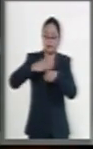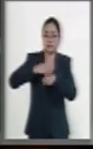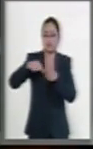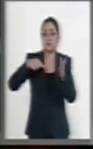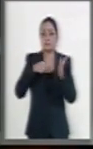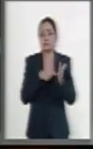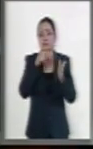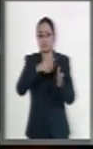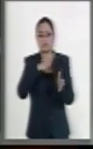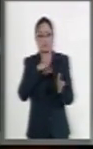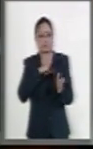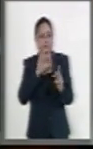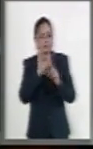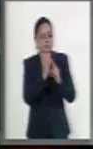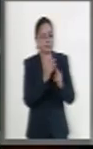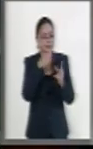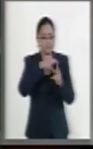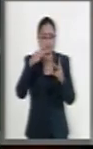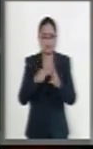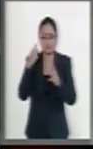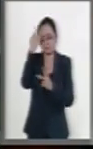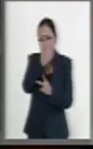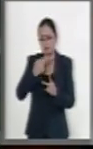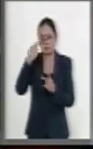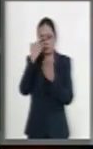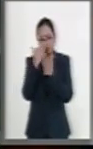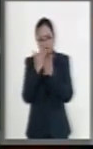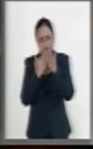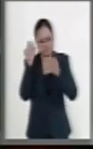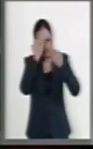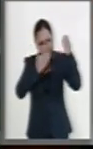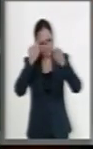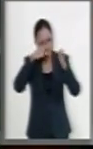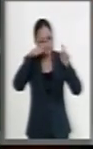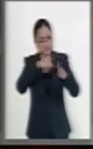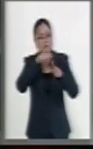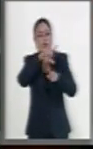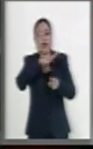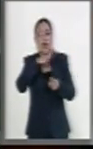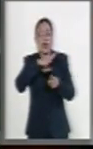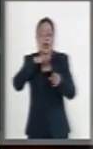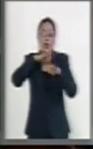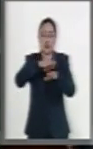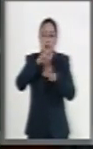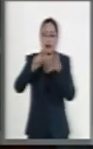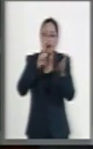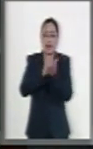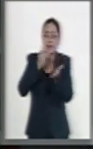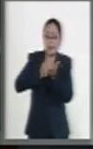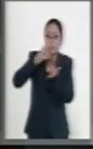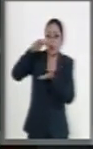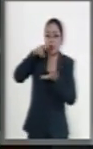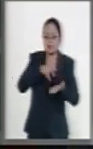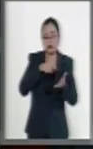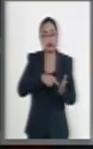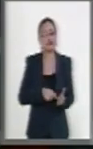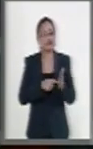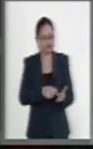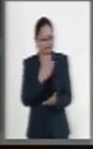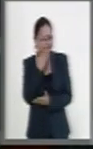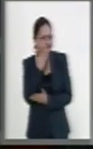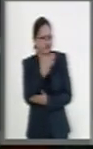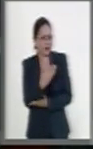y revisados por las comisiones correspondientes del Senado en esta materia de ingresos son por completo